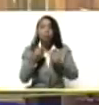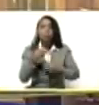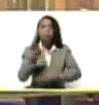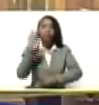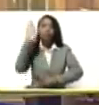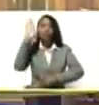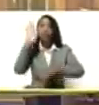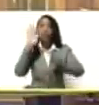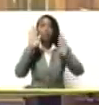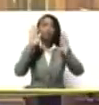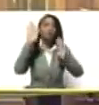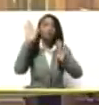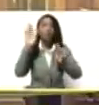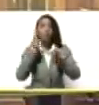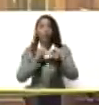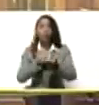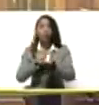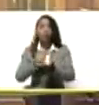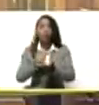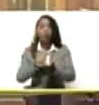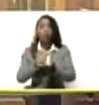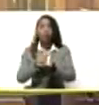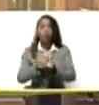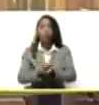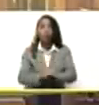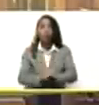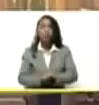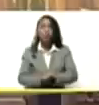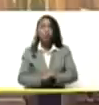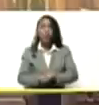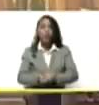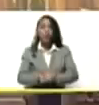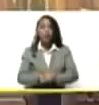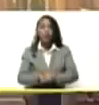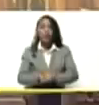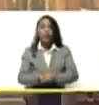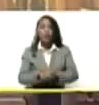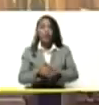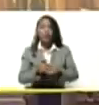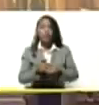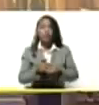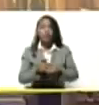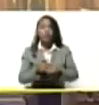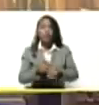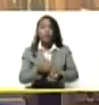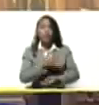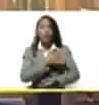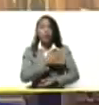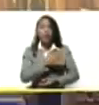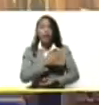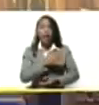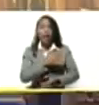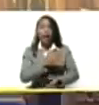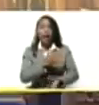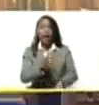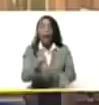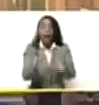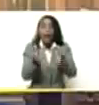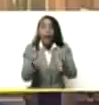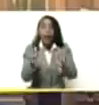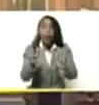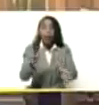hermanos que a día alarte de larga vida y te proteja pero mala noticia